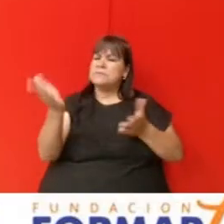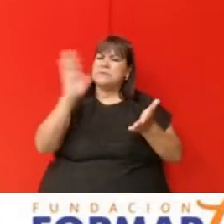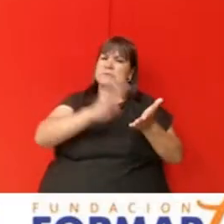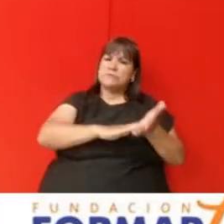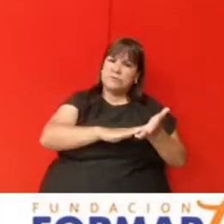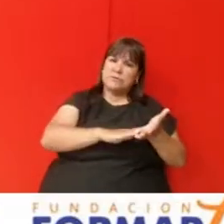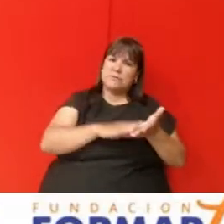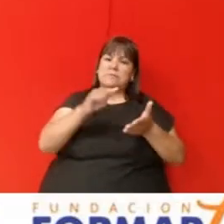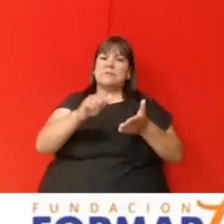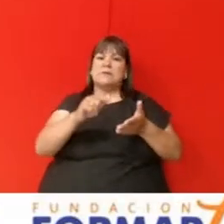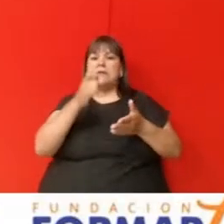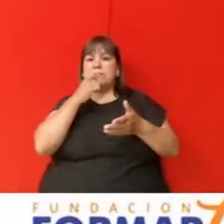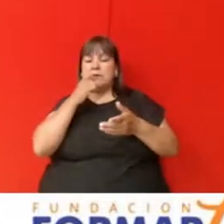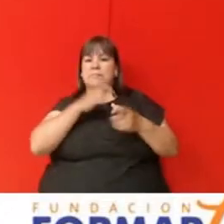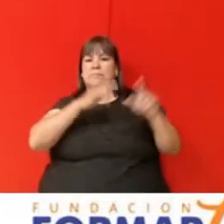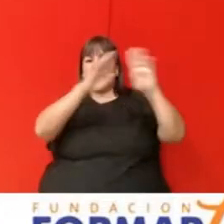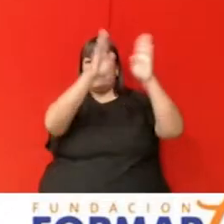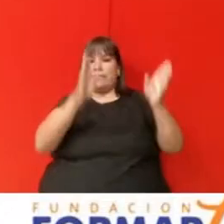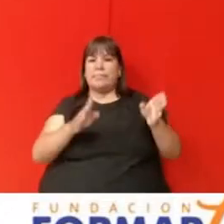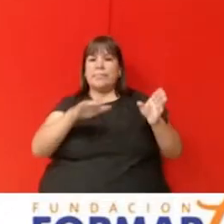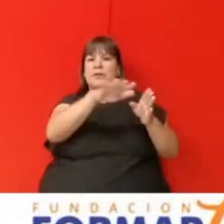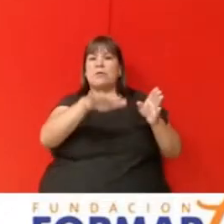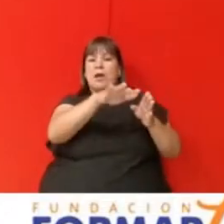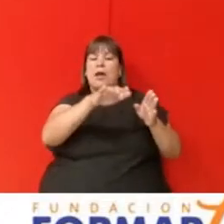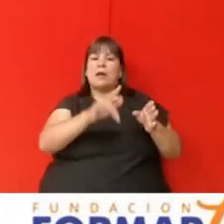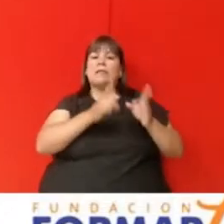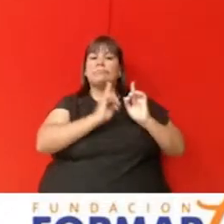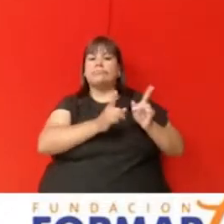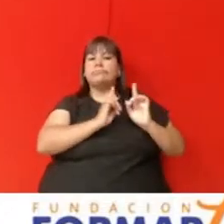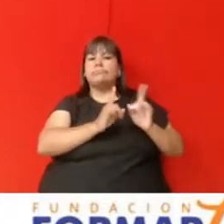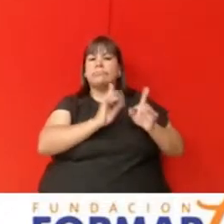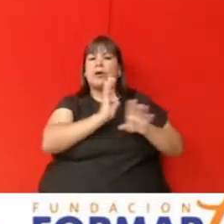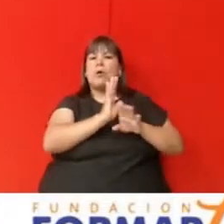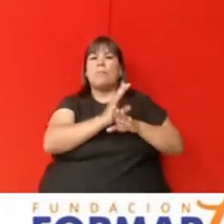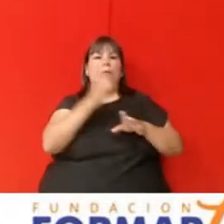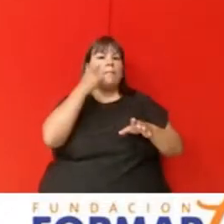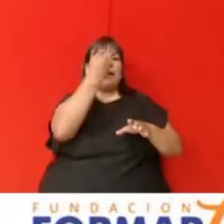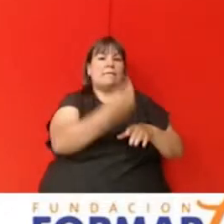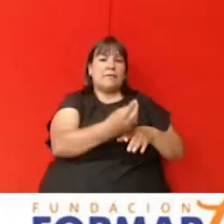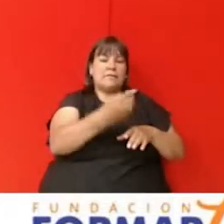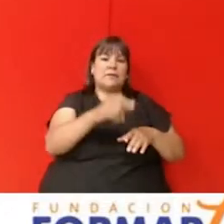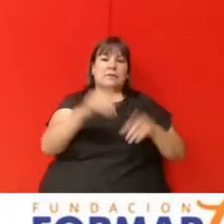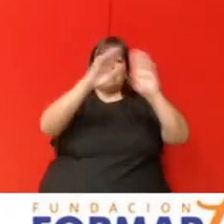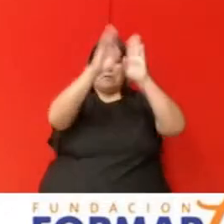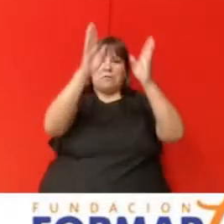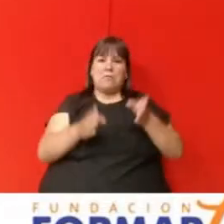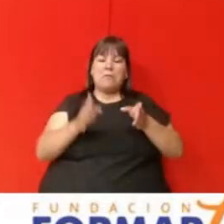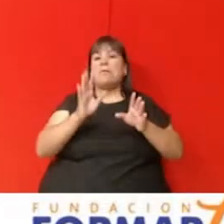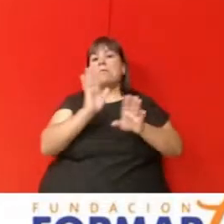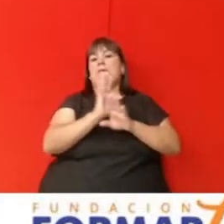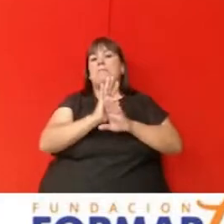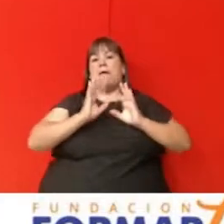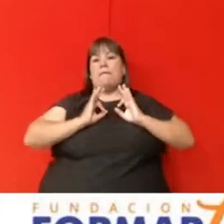ser permanente o vacacional o de rehabilitación. Muchas veces llaman los mismos residentes. Muchas veces las